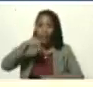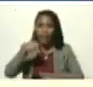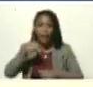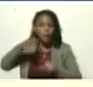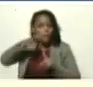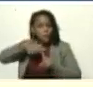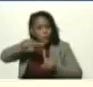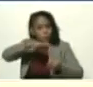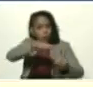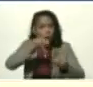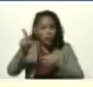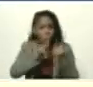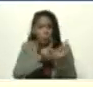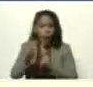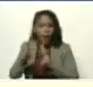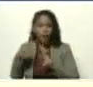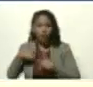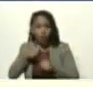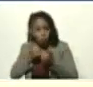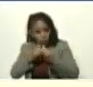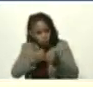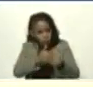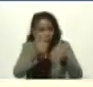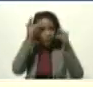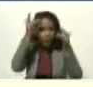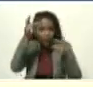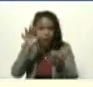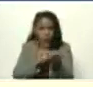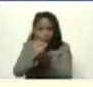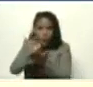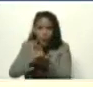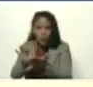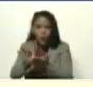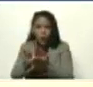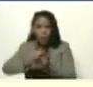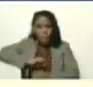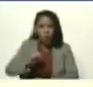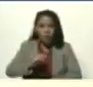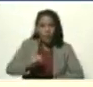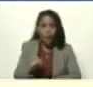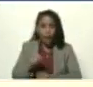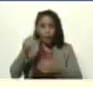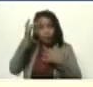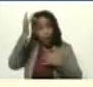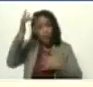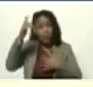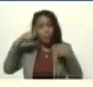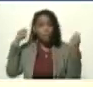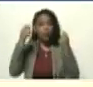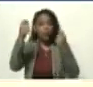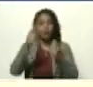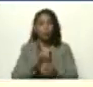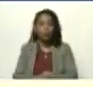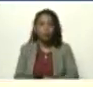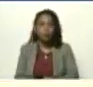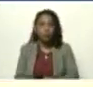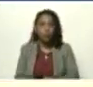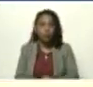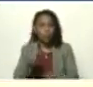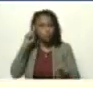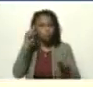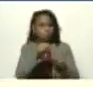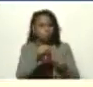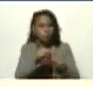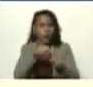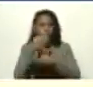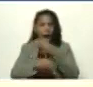planes. Con la inteligencia estratégica, la inteligencia policial, la inteligencia popular. Su objetivo es